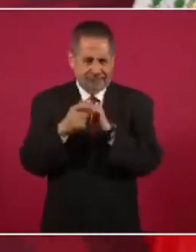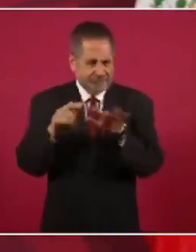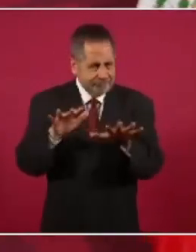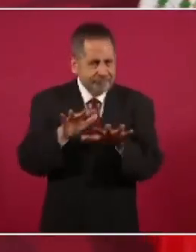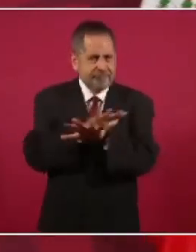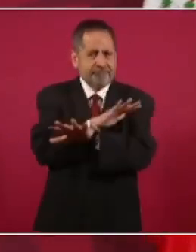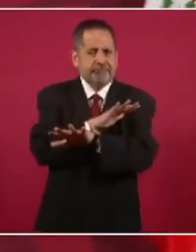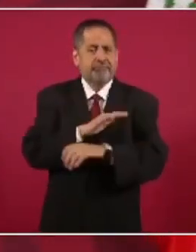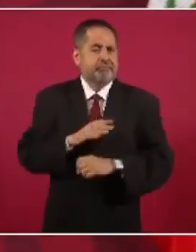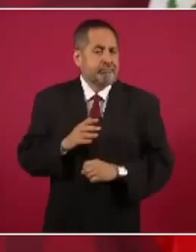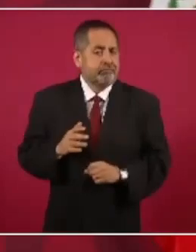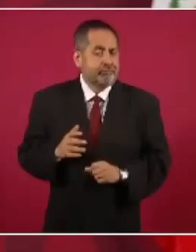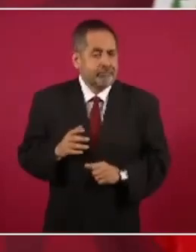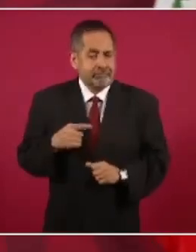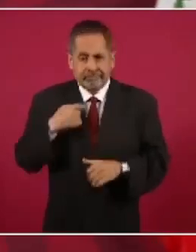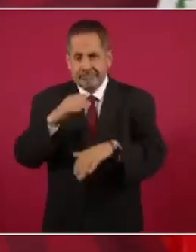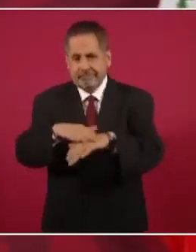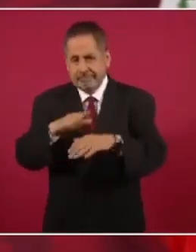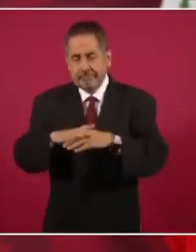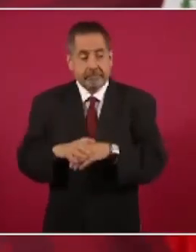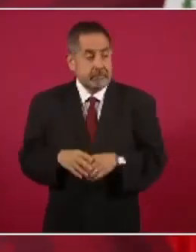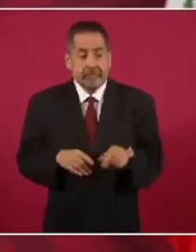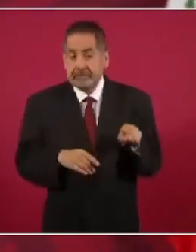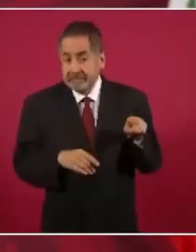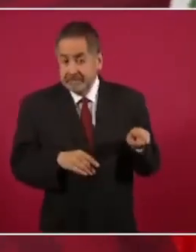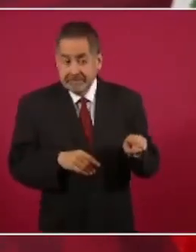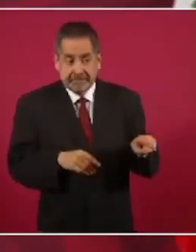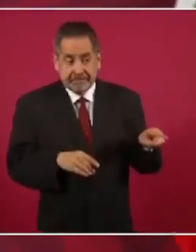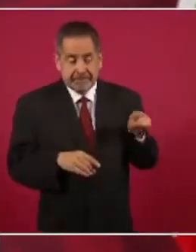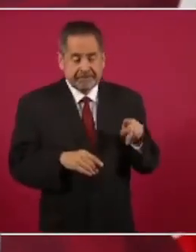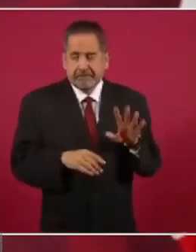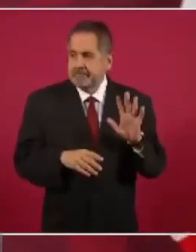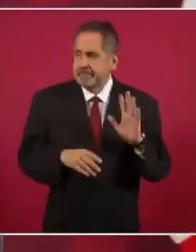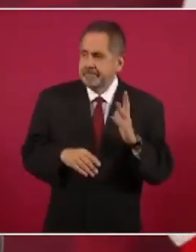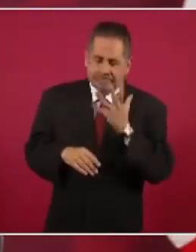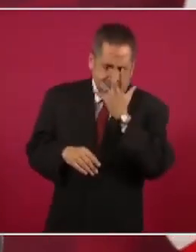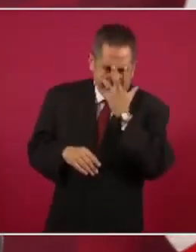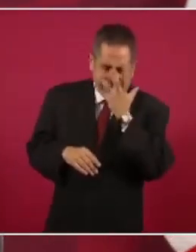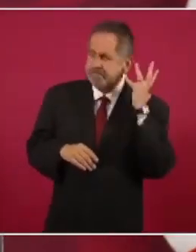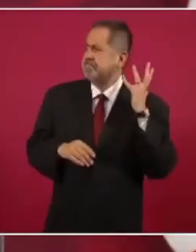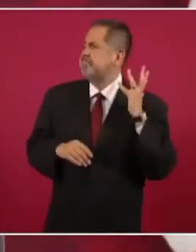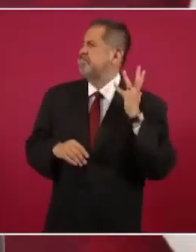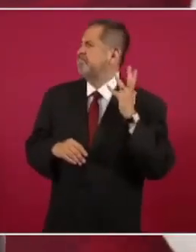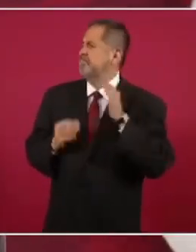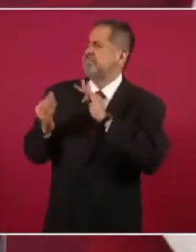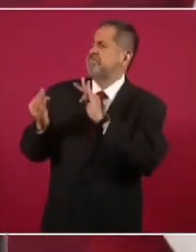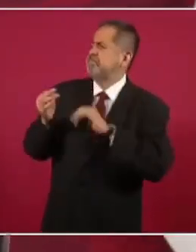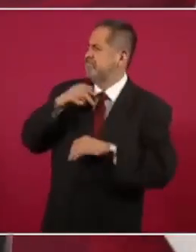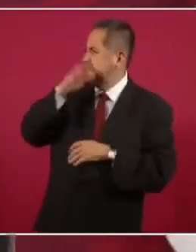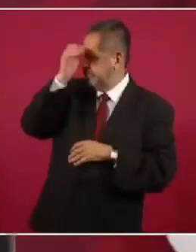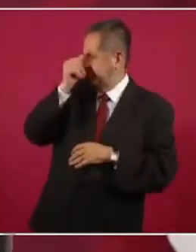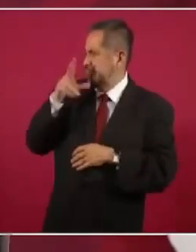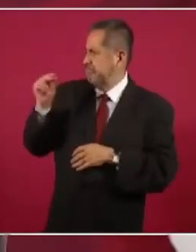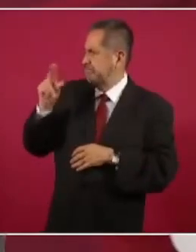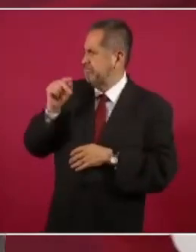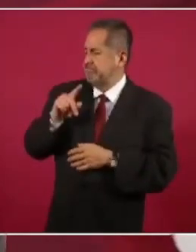y les estamos, o ellos mismos están quitando las máscaras, porque eran